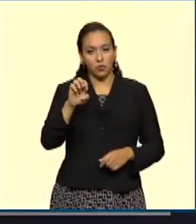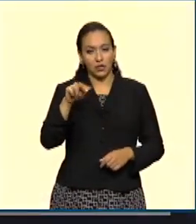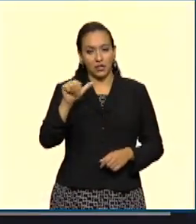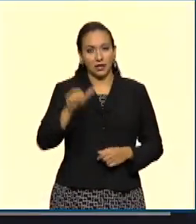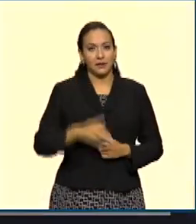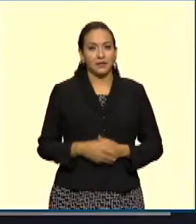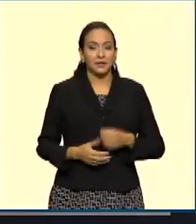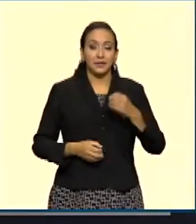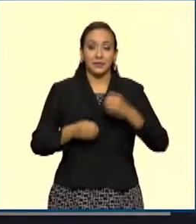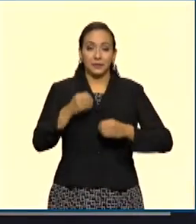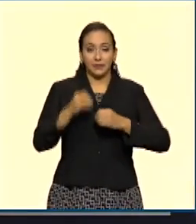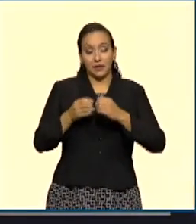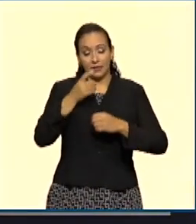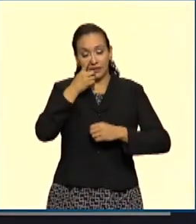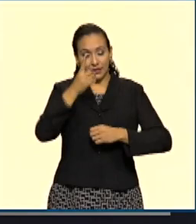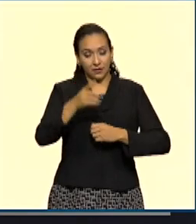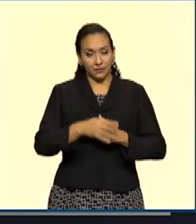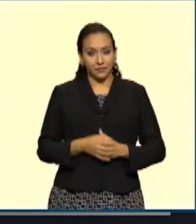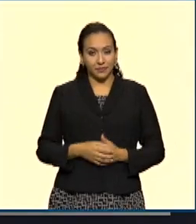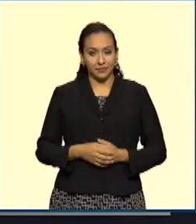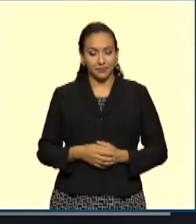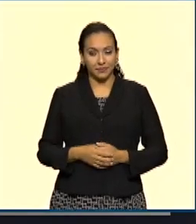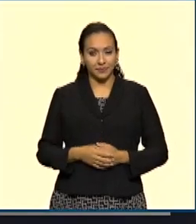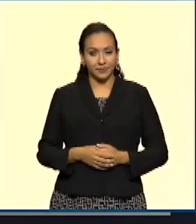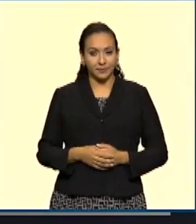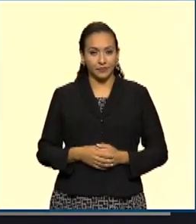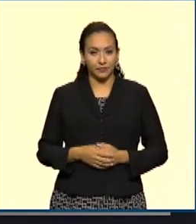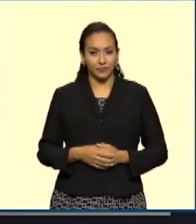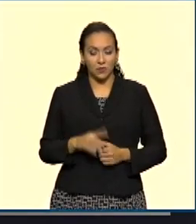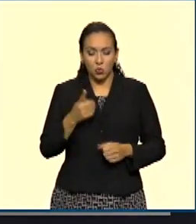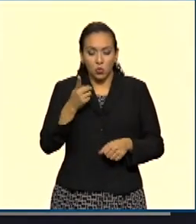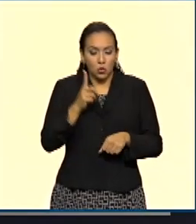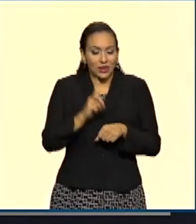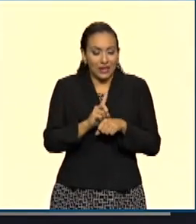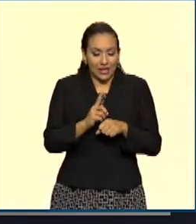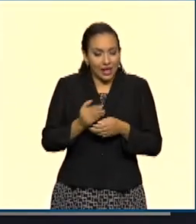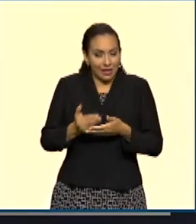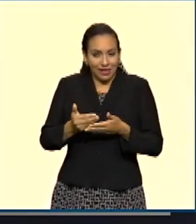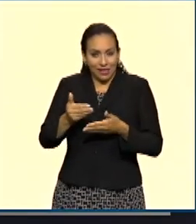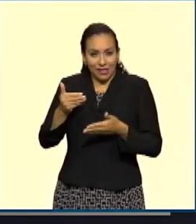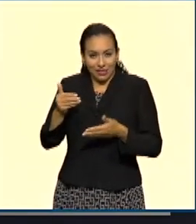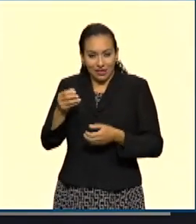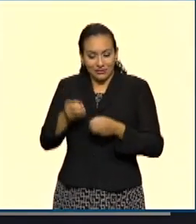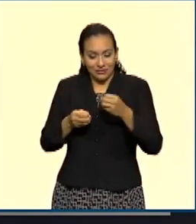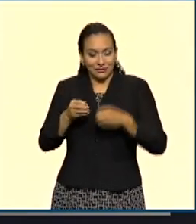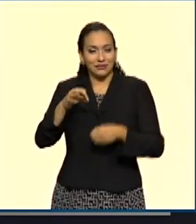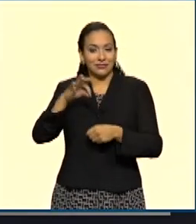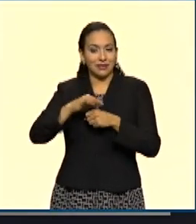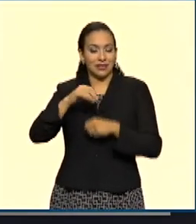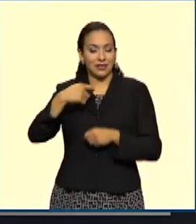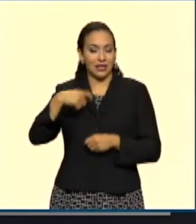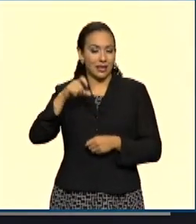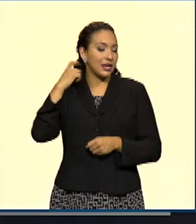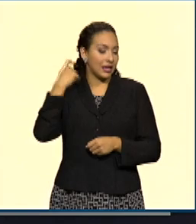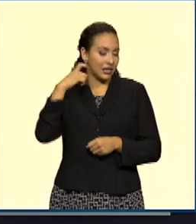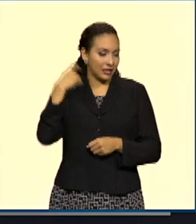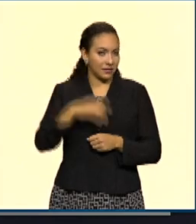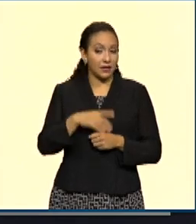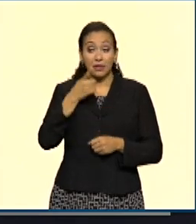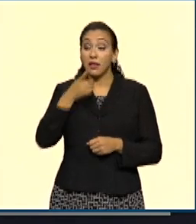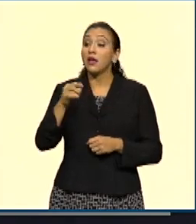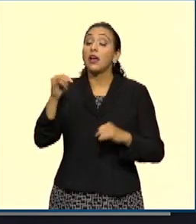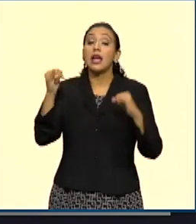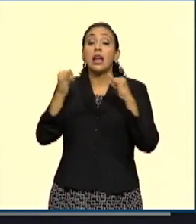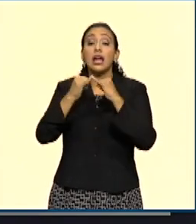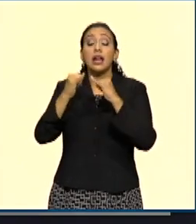La Sala Superior determina, un día antes de que el Tribunal Electoral de Querétaro lo haga, que el Instituto Electoral del Estado